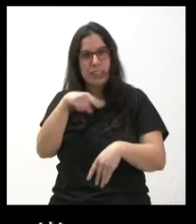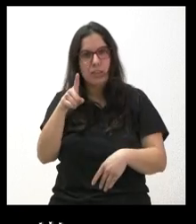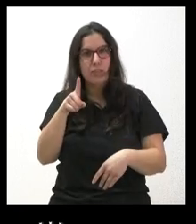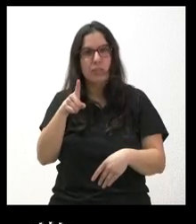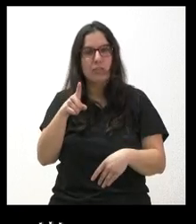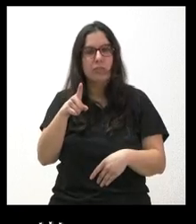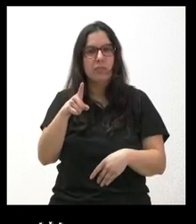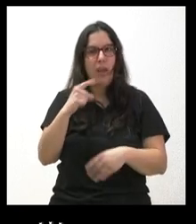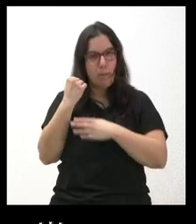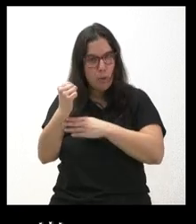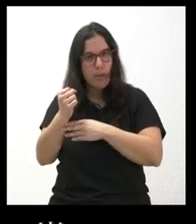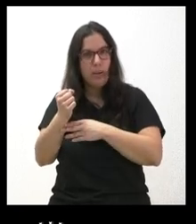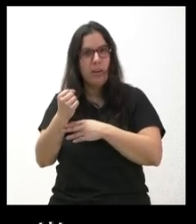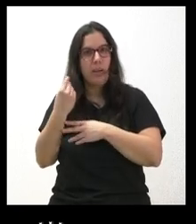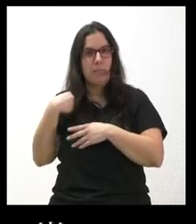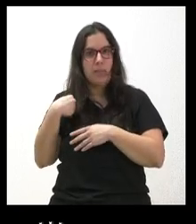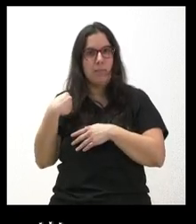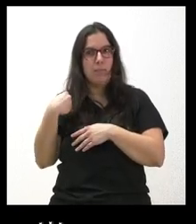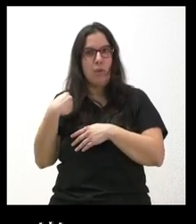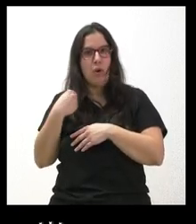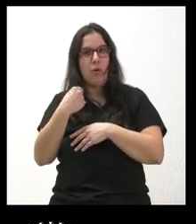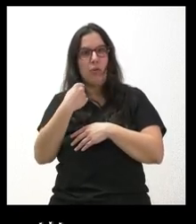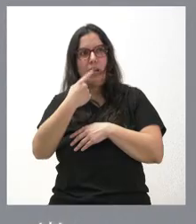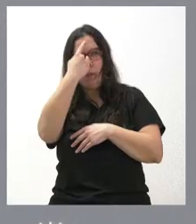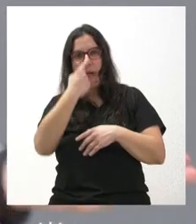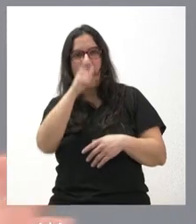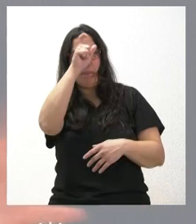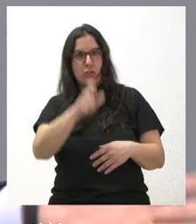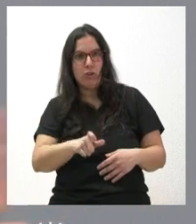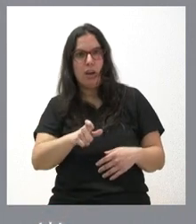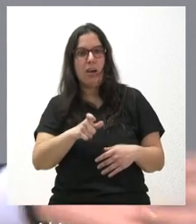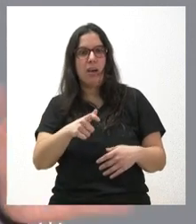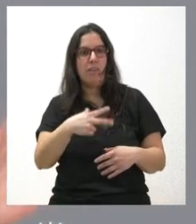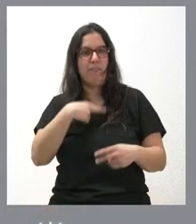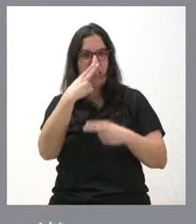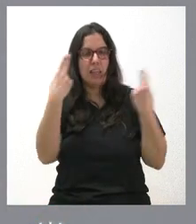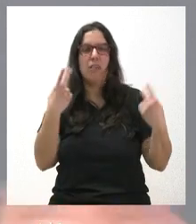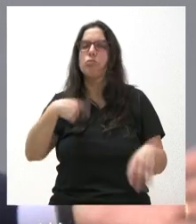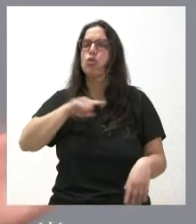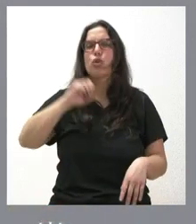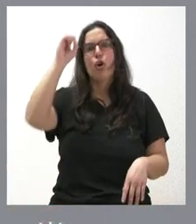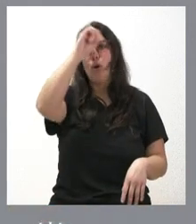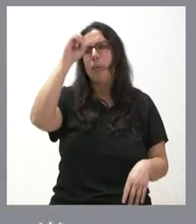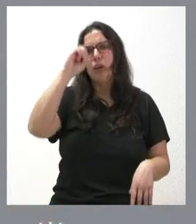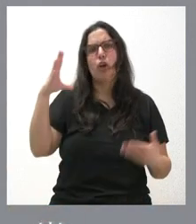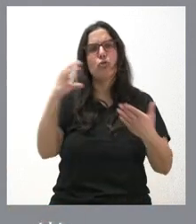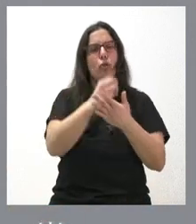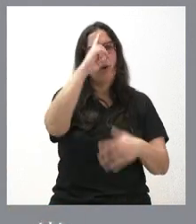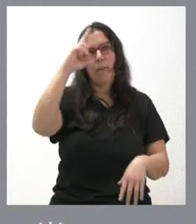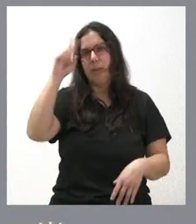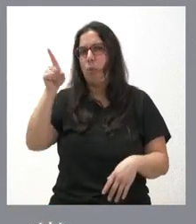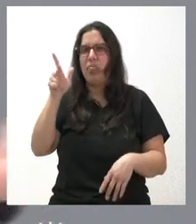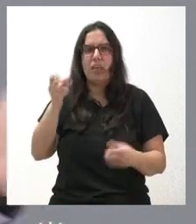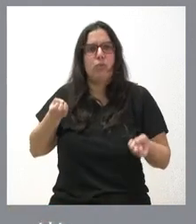misma visión sobre la persona que ostenta ese cargo Pues nosotros tenemos que respetar las opiones de todo el mundo tiene derecho a manifestarlas